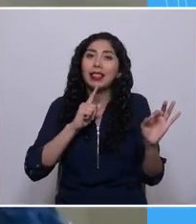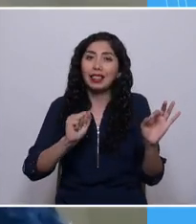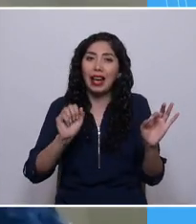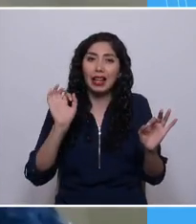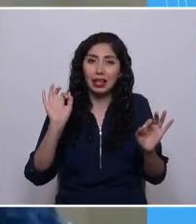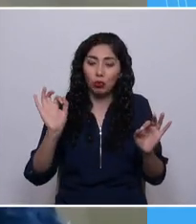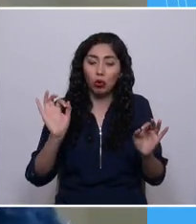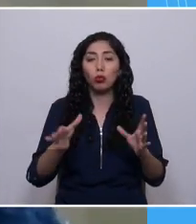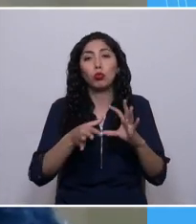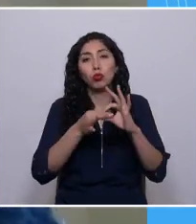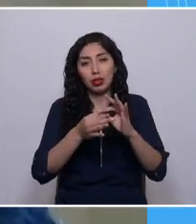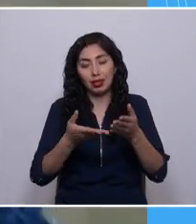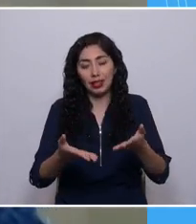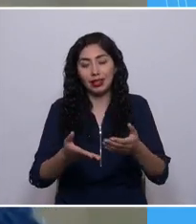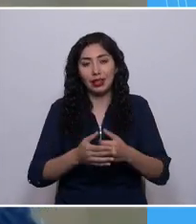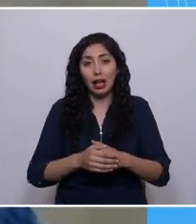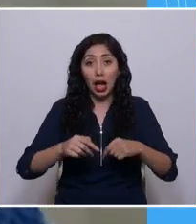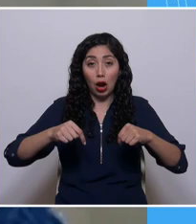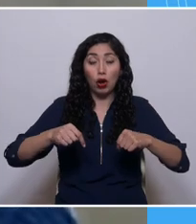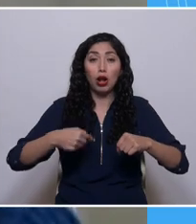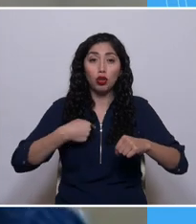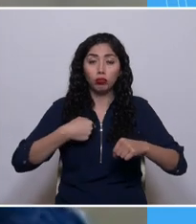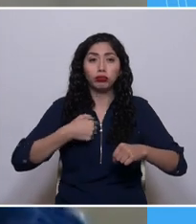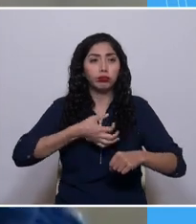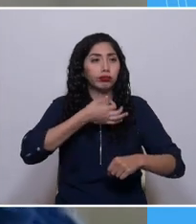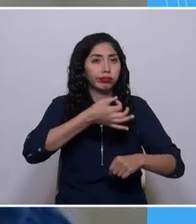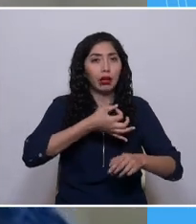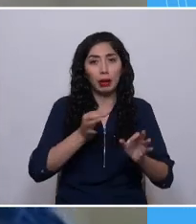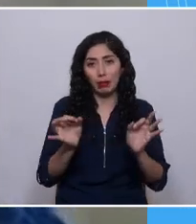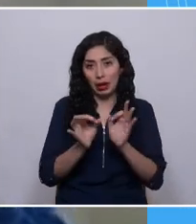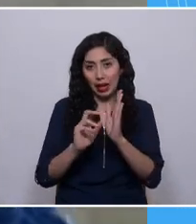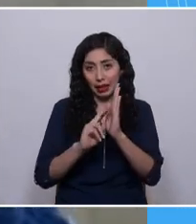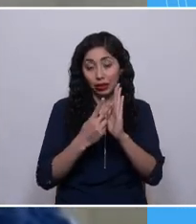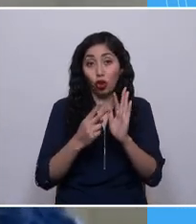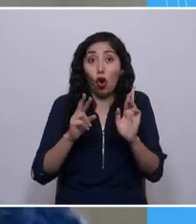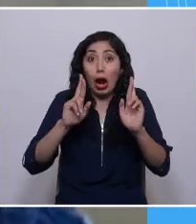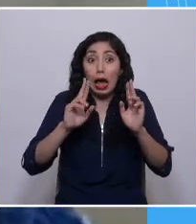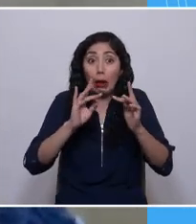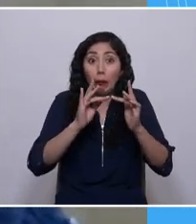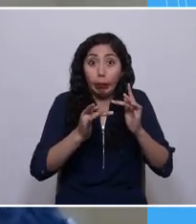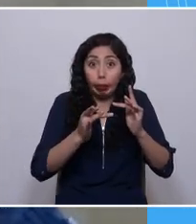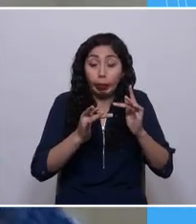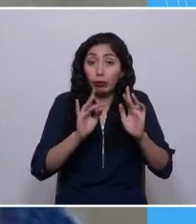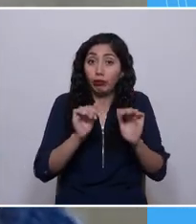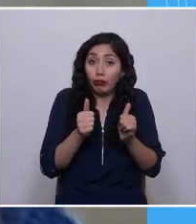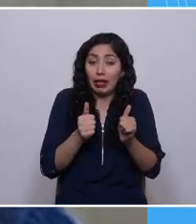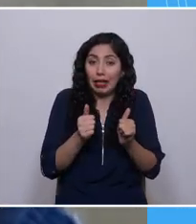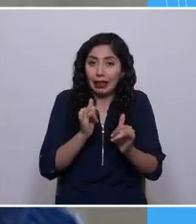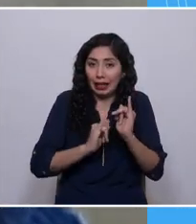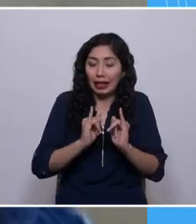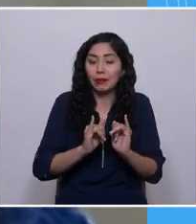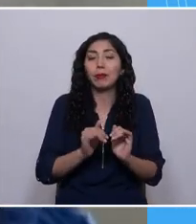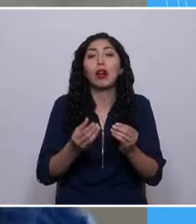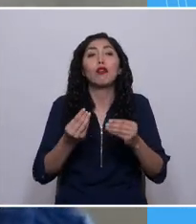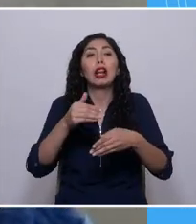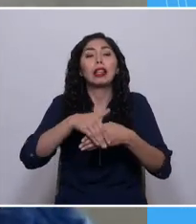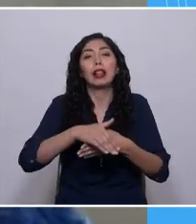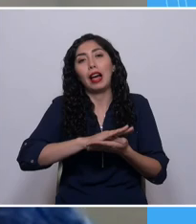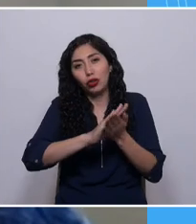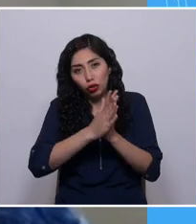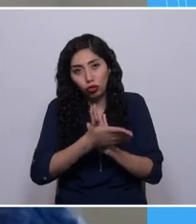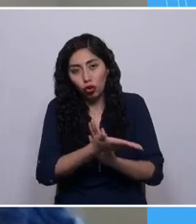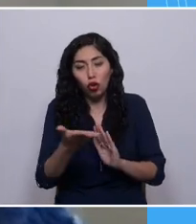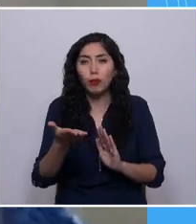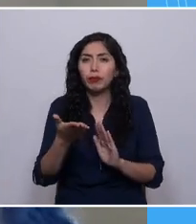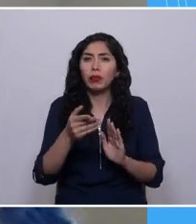gracias. Bueno, ahora voy a entrar a argumentar esta indicación, espero no se me caiga internet. Muy buenas tardes a todas y todos. La razón de esta indicación se basa en